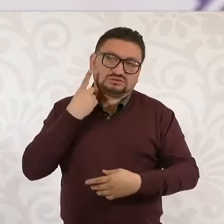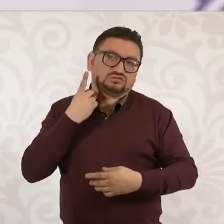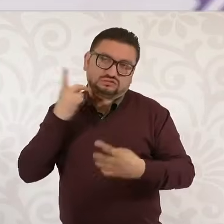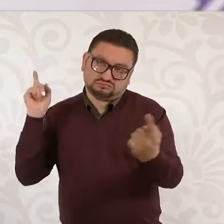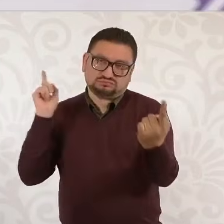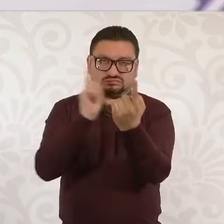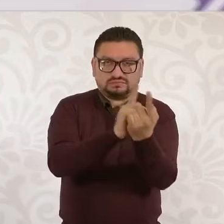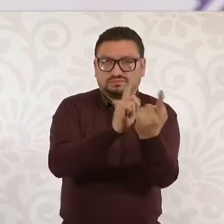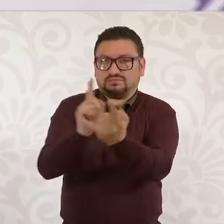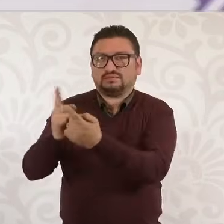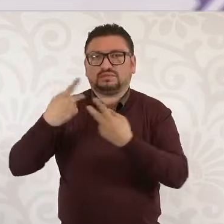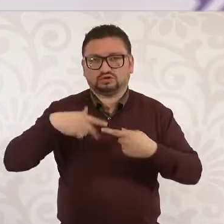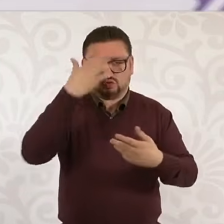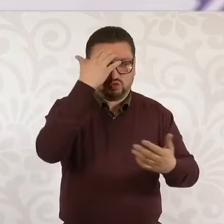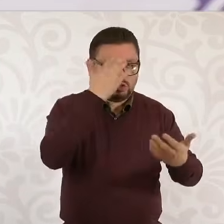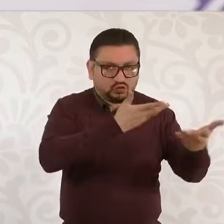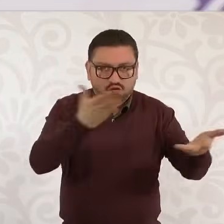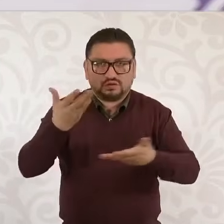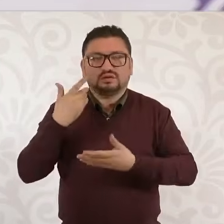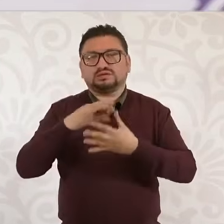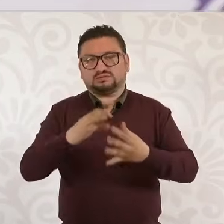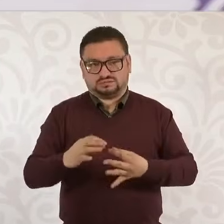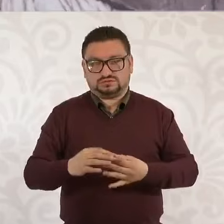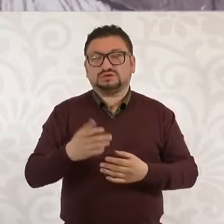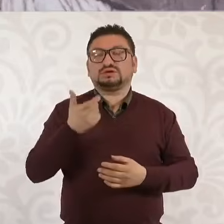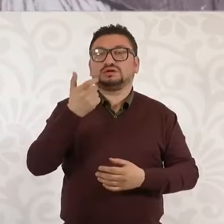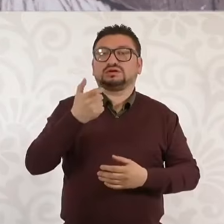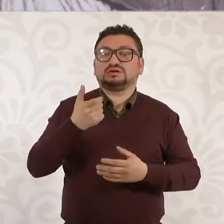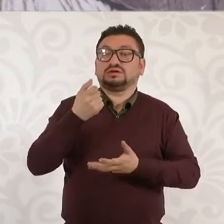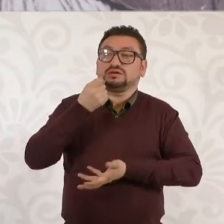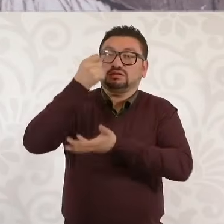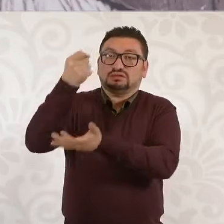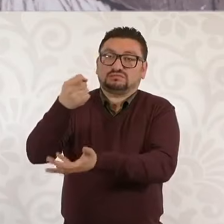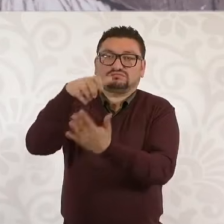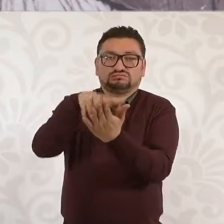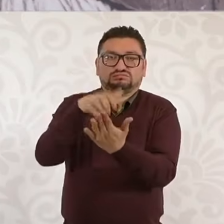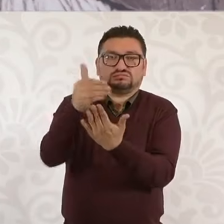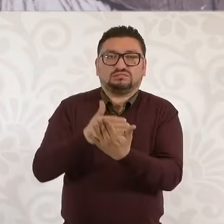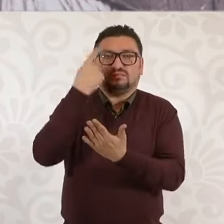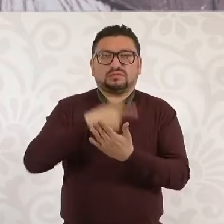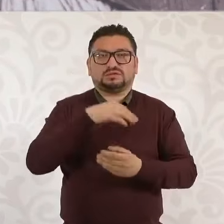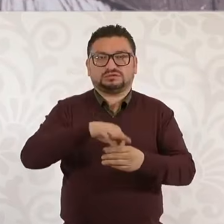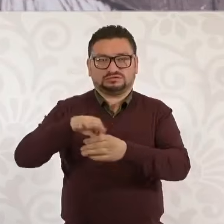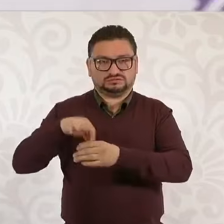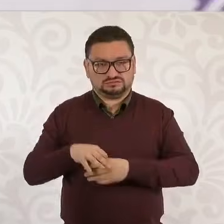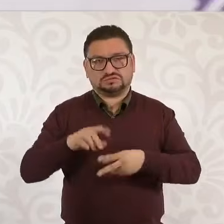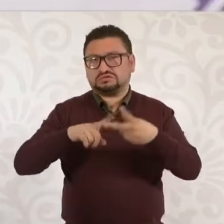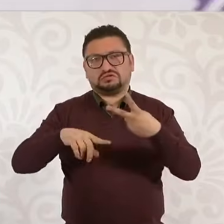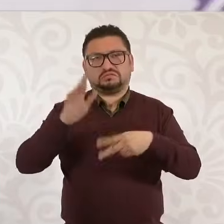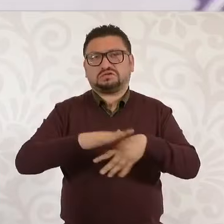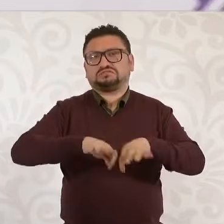voto. Y la reducción del monto de lo que se dedica a las elecciones, que son las dos cosas que